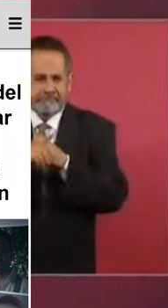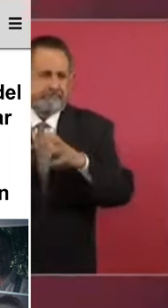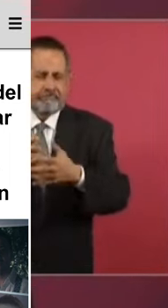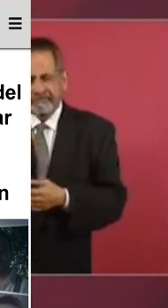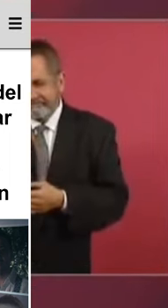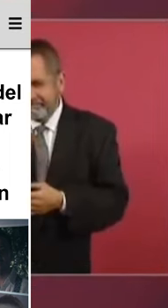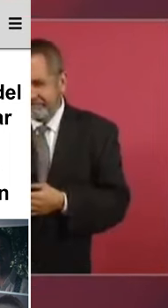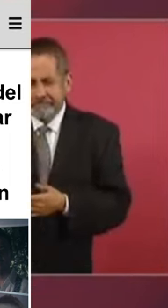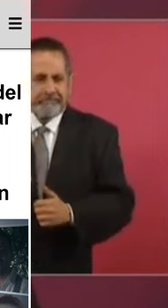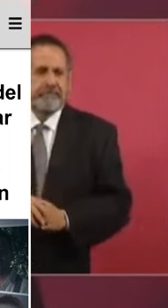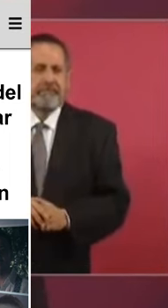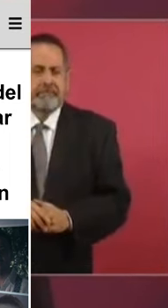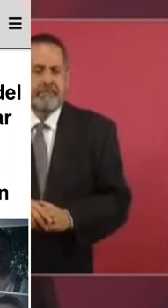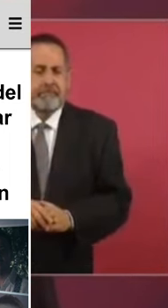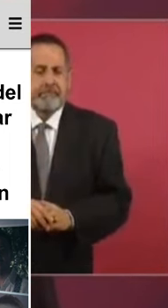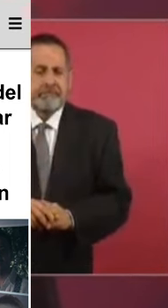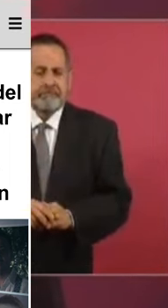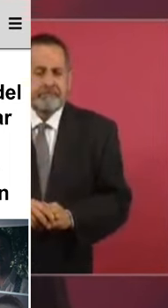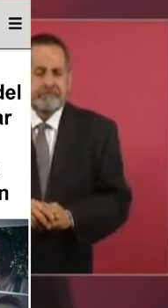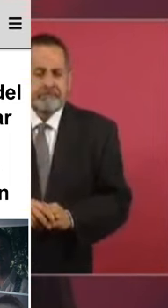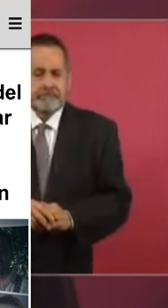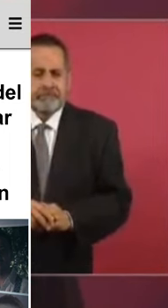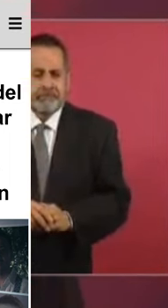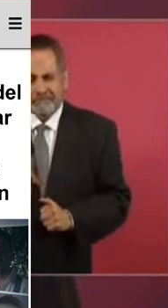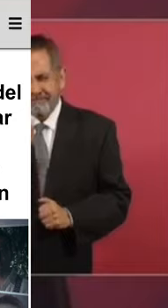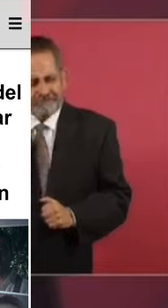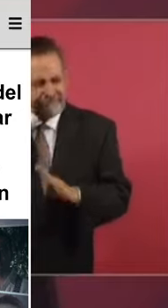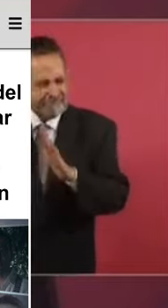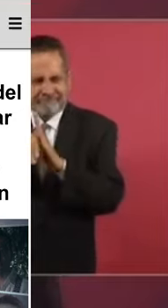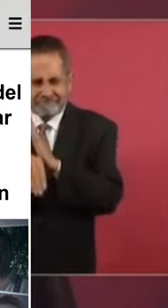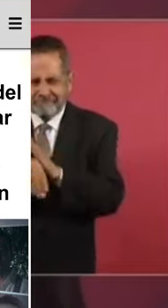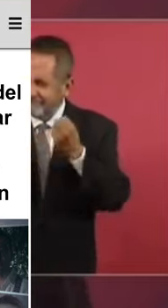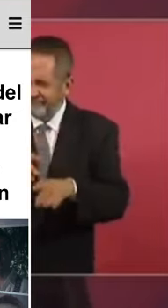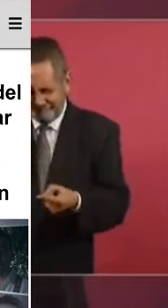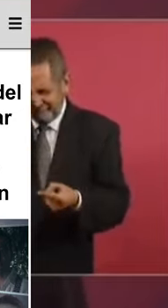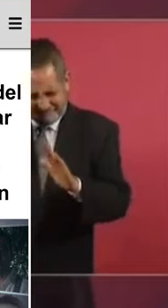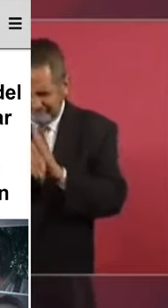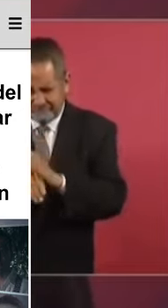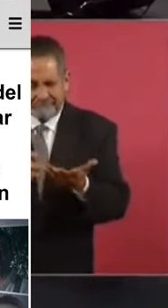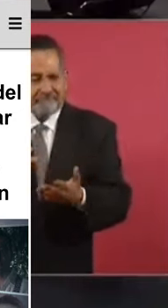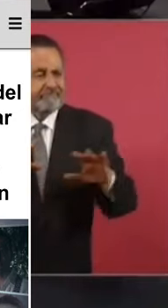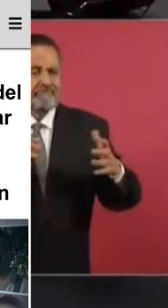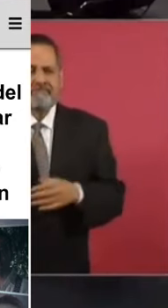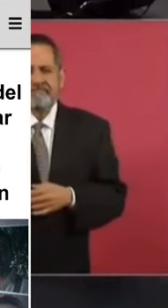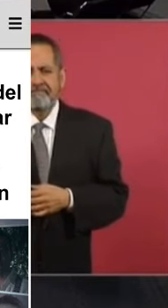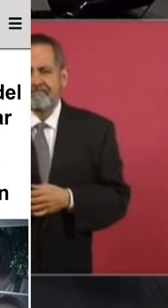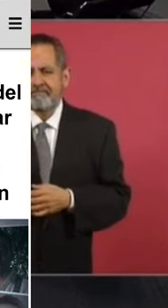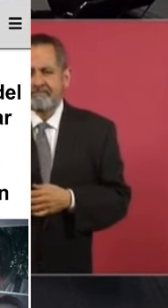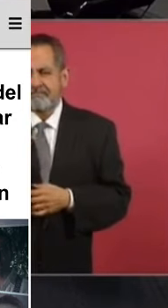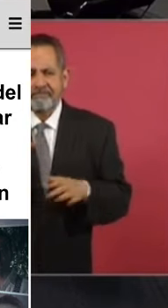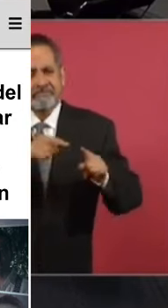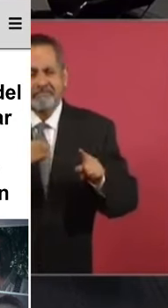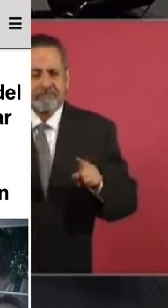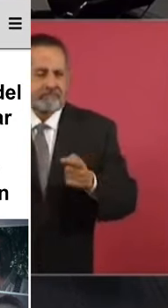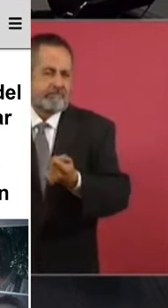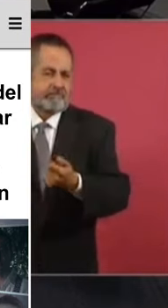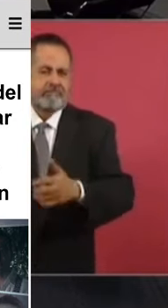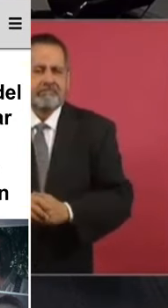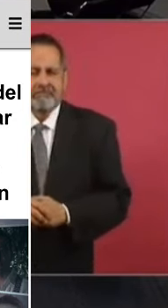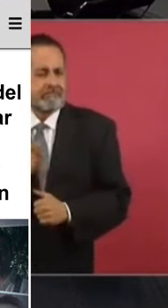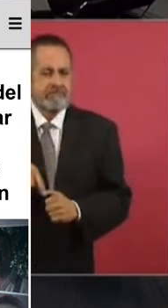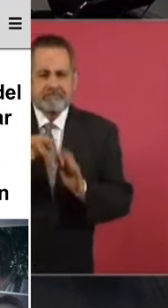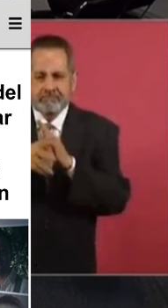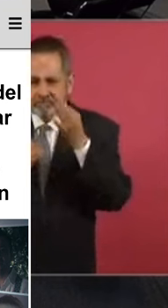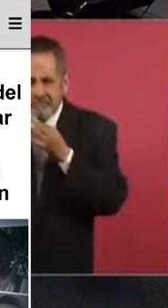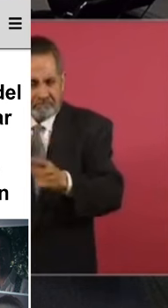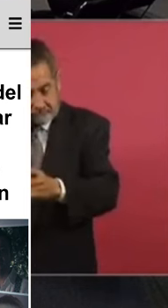crisis, del deterioro de la decadencia a la que nos llevó el modelo neoliberal o neoporfirista. Son muy pocos los